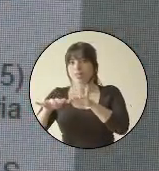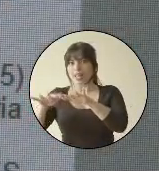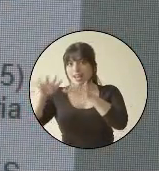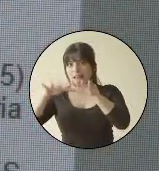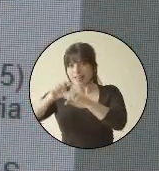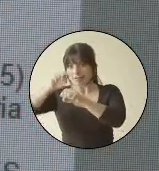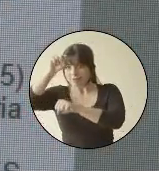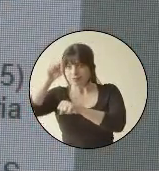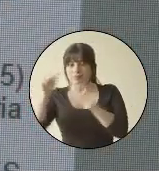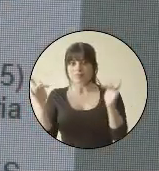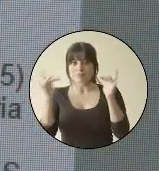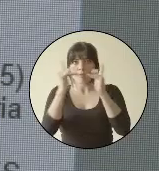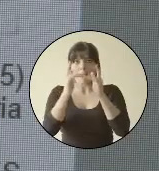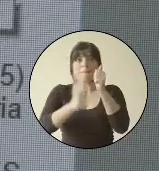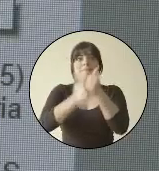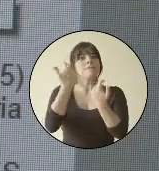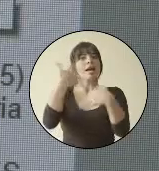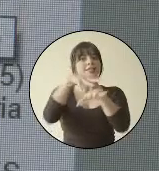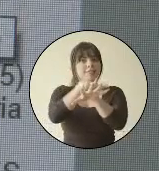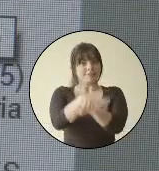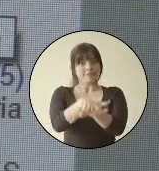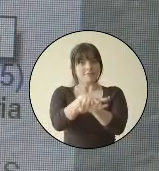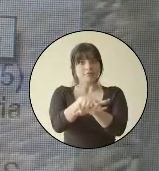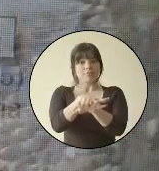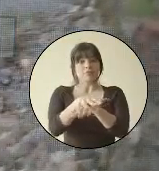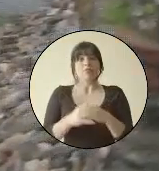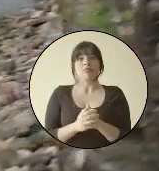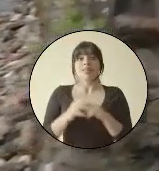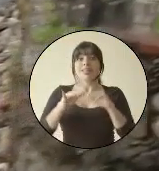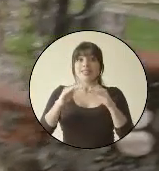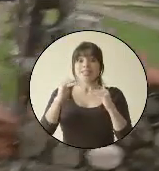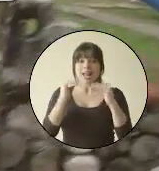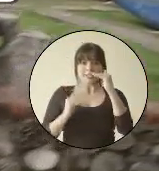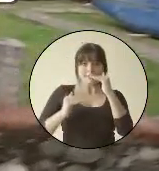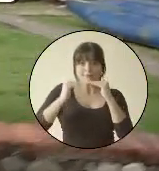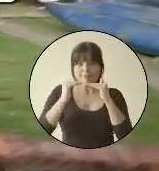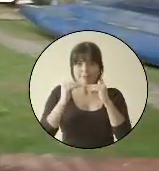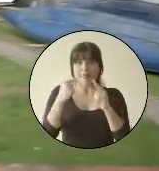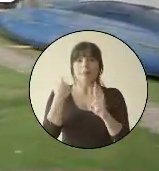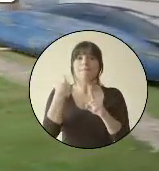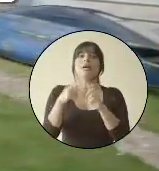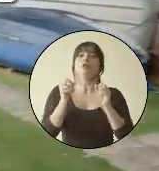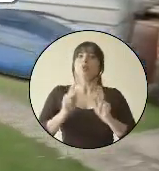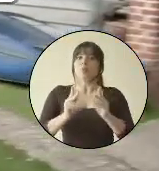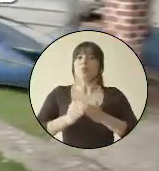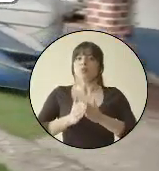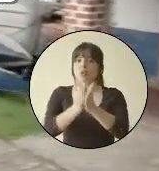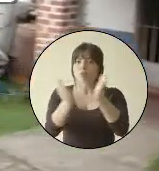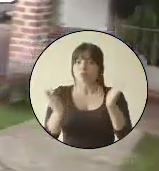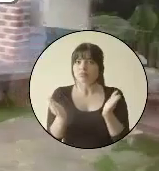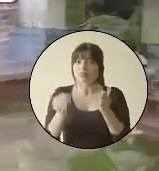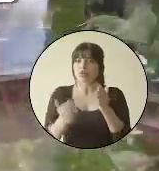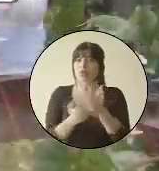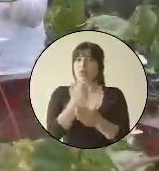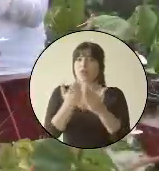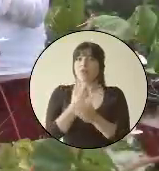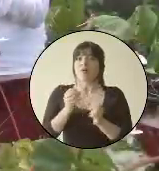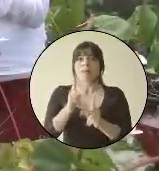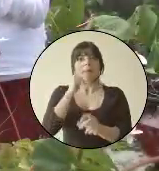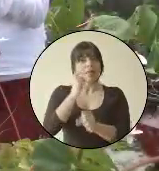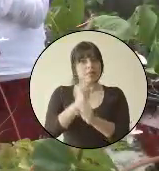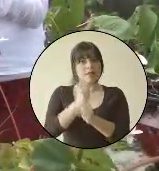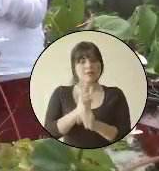virtual para lograr una mayor inclusión, reducir la brecha digital y abrir oportunidades a nuevas